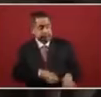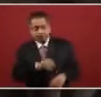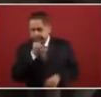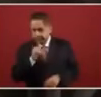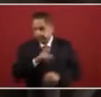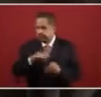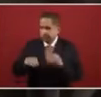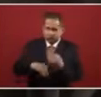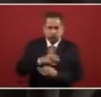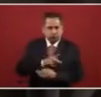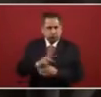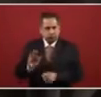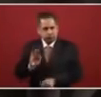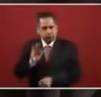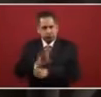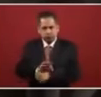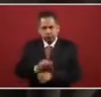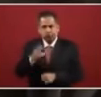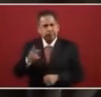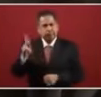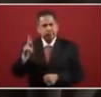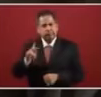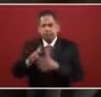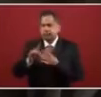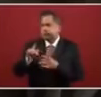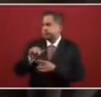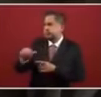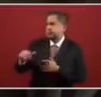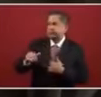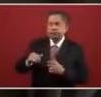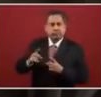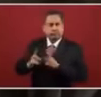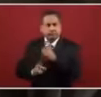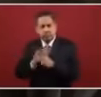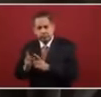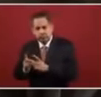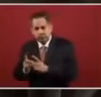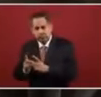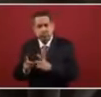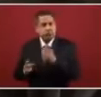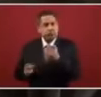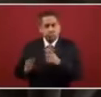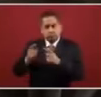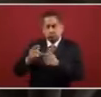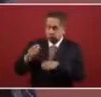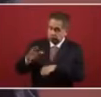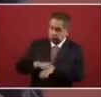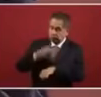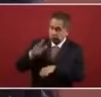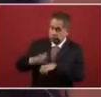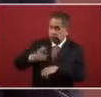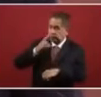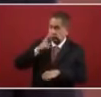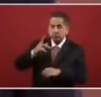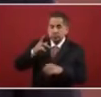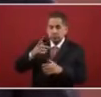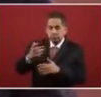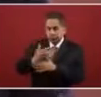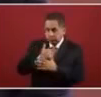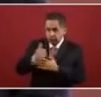que todos reciban, pero usted lo hizo en el caso de los deportistas, a los que sacaran o a los que obtuvieron mejores resultados, más